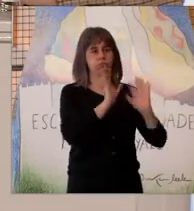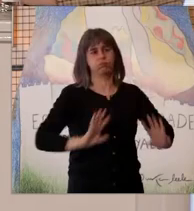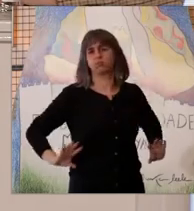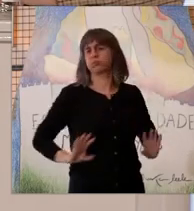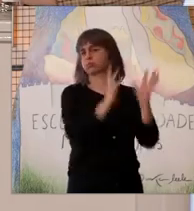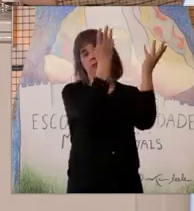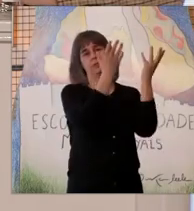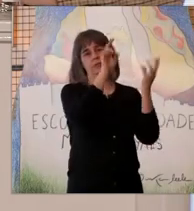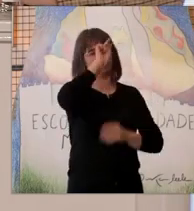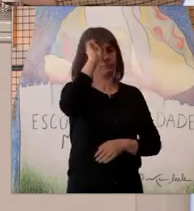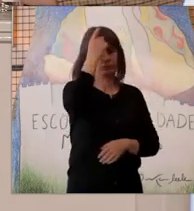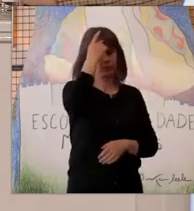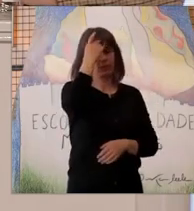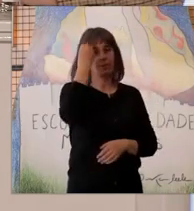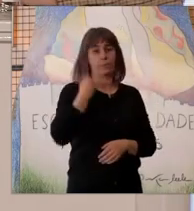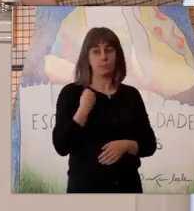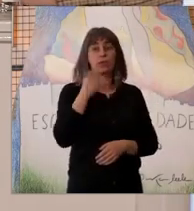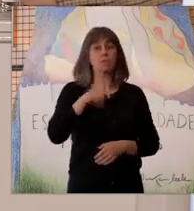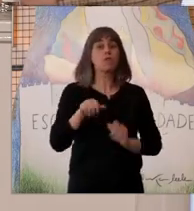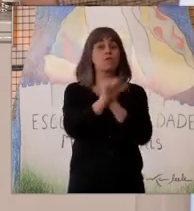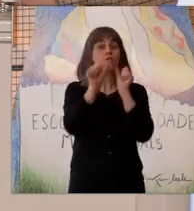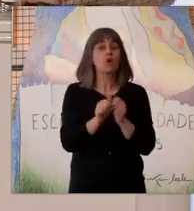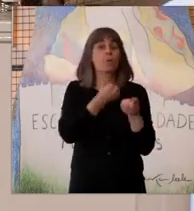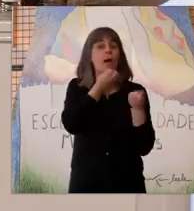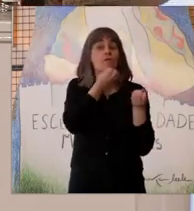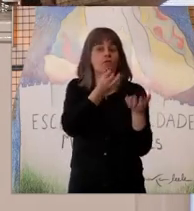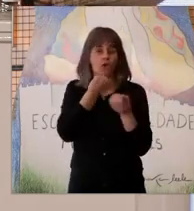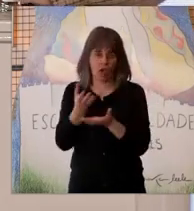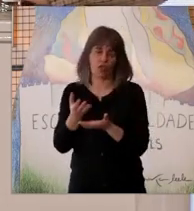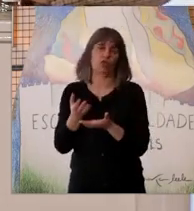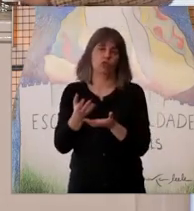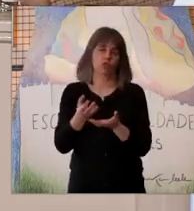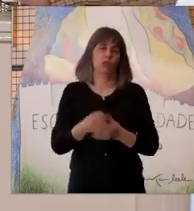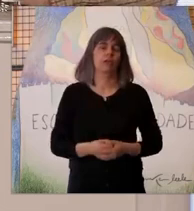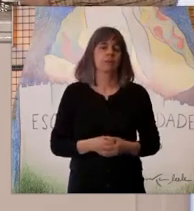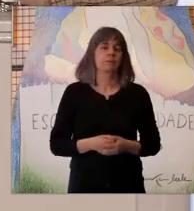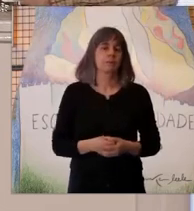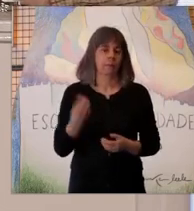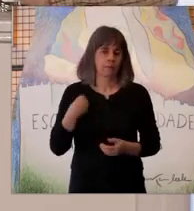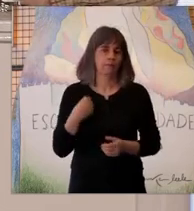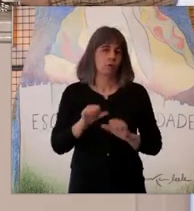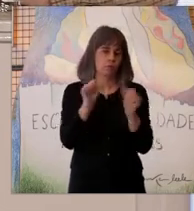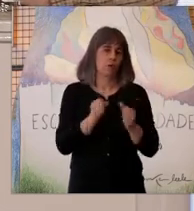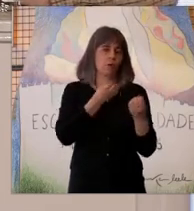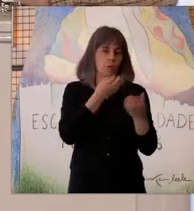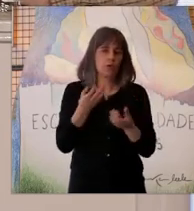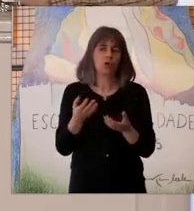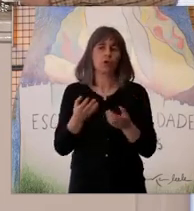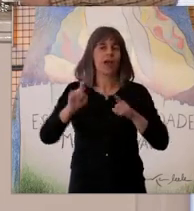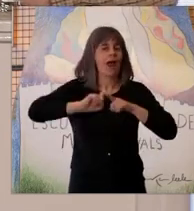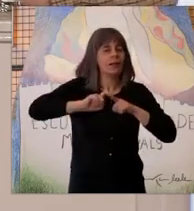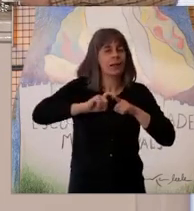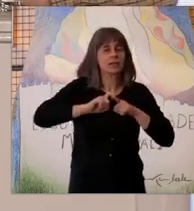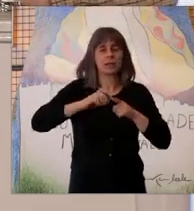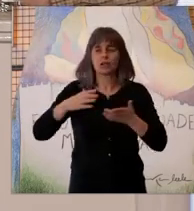se dio como Cómo se informó también desde desde el minuto cero de hecho se informó de aquello y todas las características que